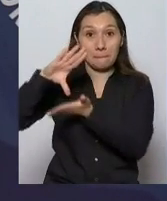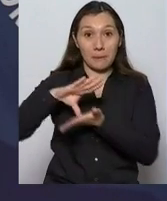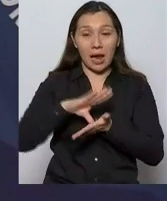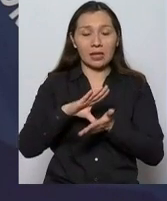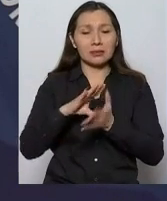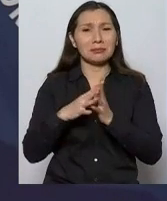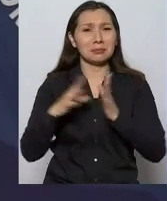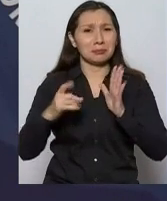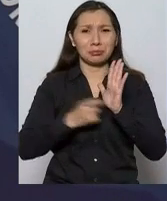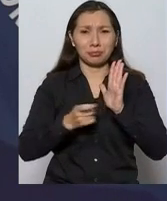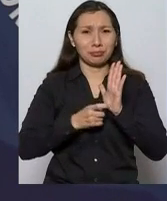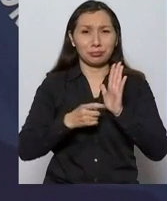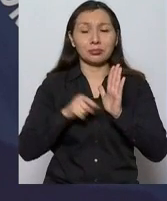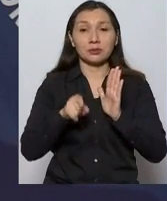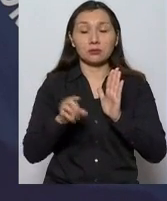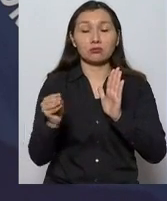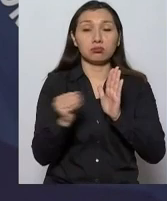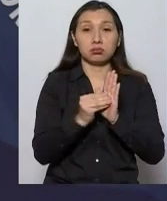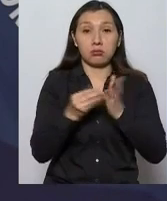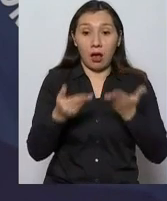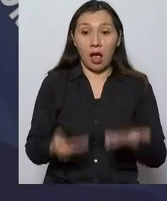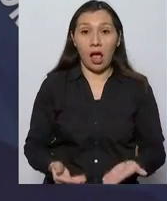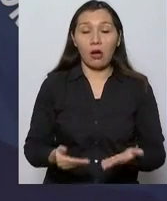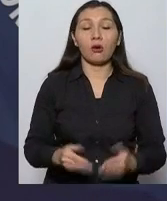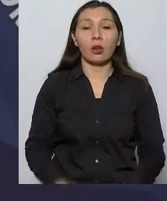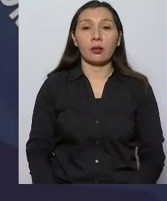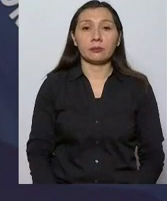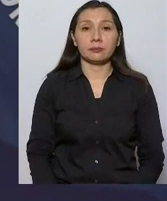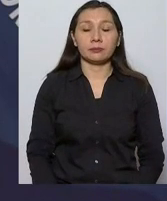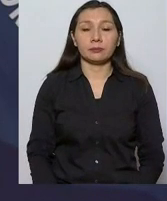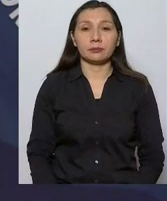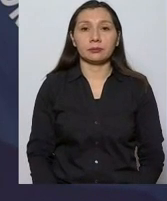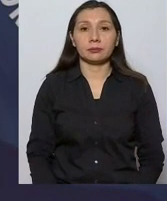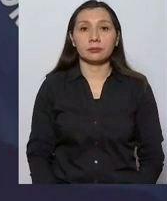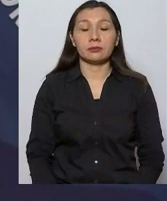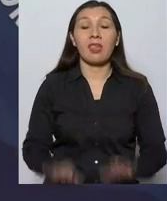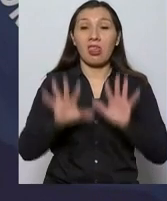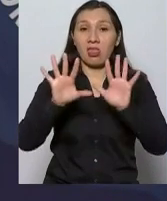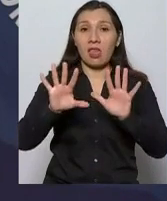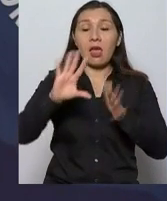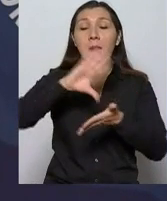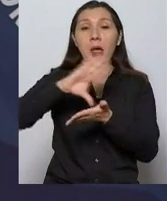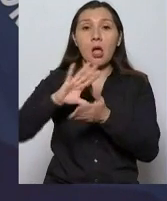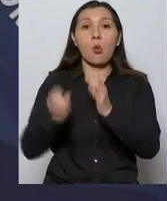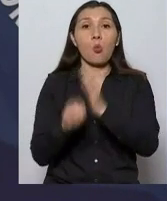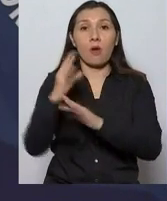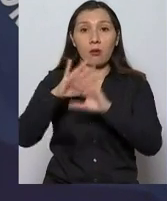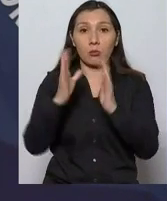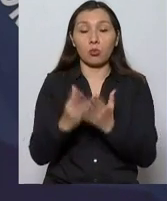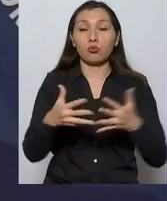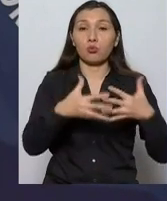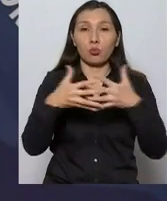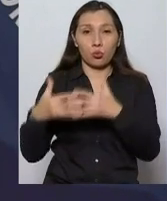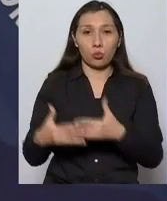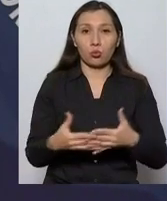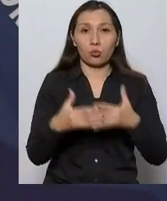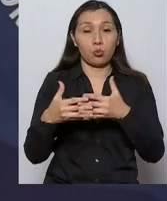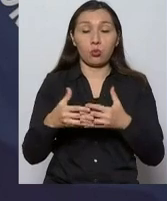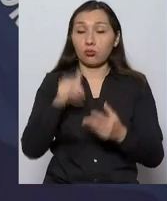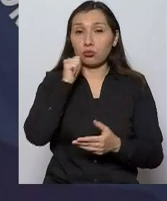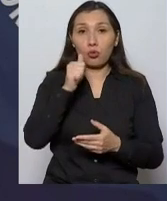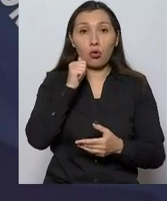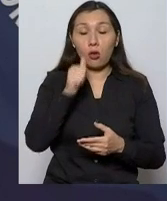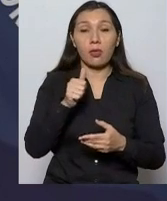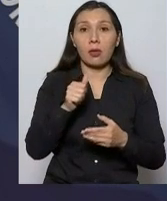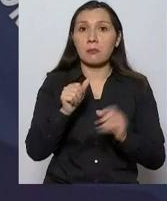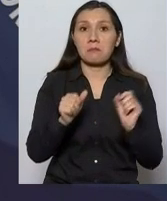presentan mayor número de casos registrados hasta la fecha son los 10 países nuevos del mundo. Estados Unidos, como todos los